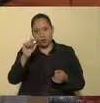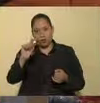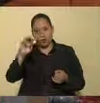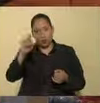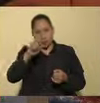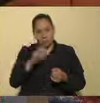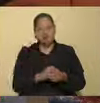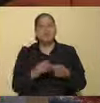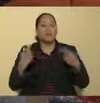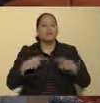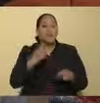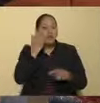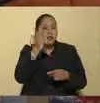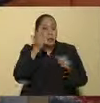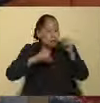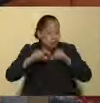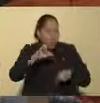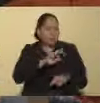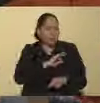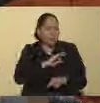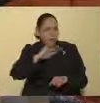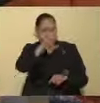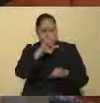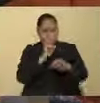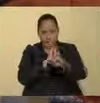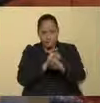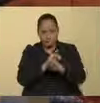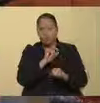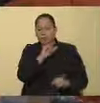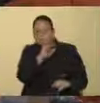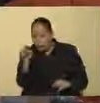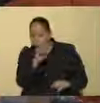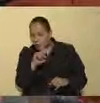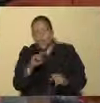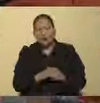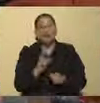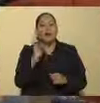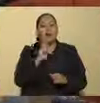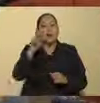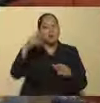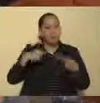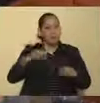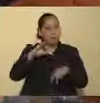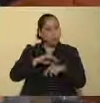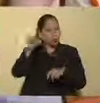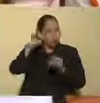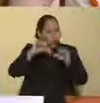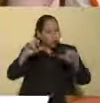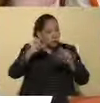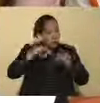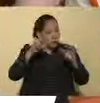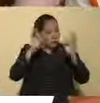www.cmcper.org.mx. Para toda la gente que esté pensando en hacerse una cirugía, pues que consulten estas páginas para ver si su cirujano plástico si está